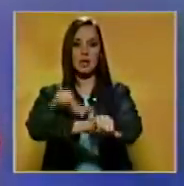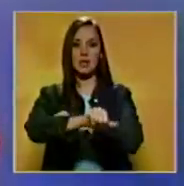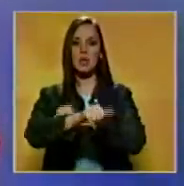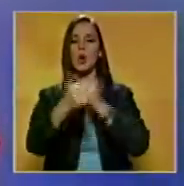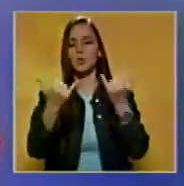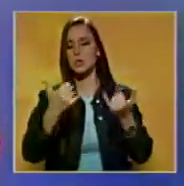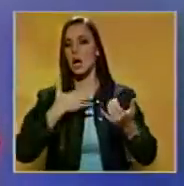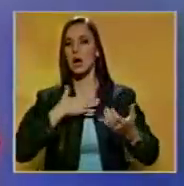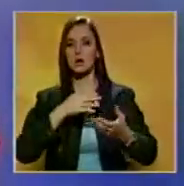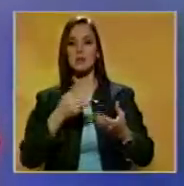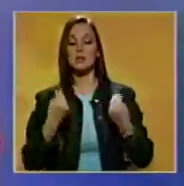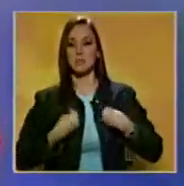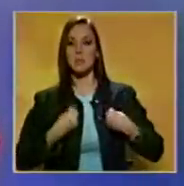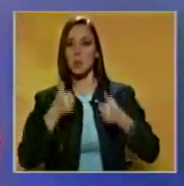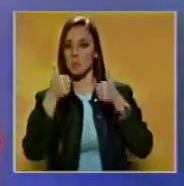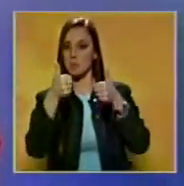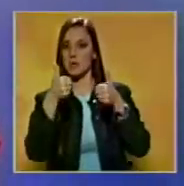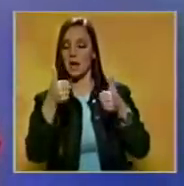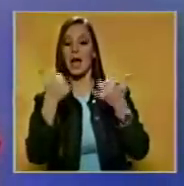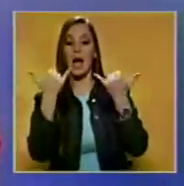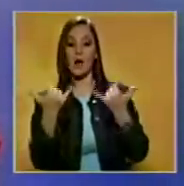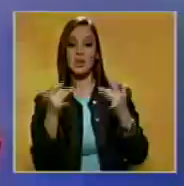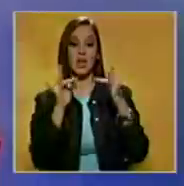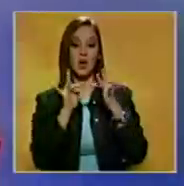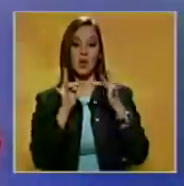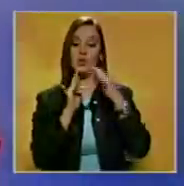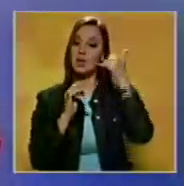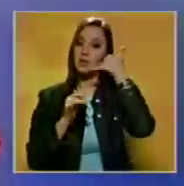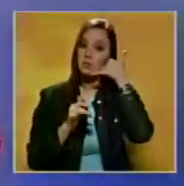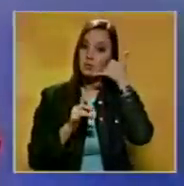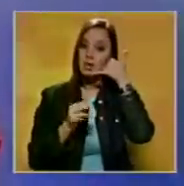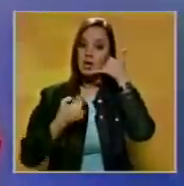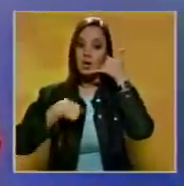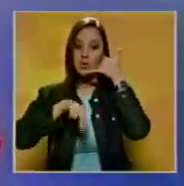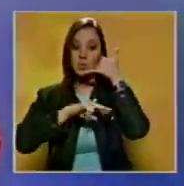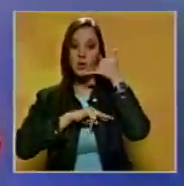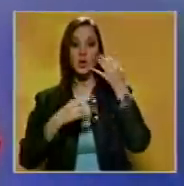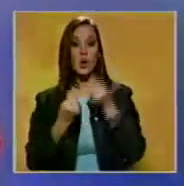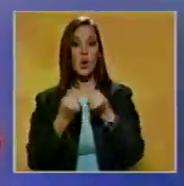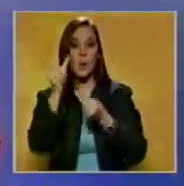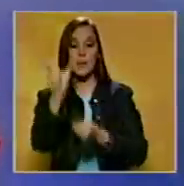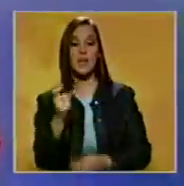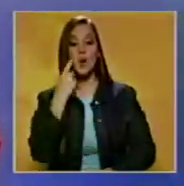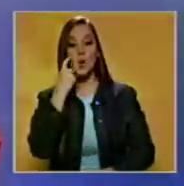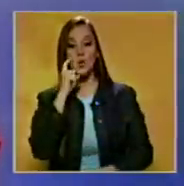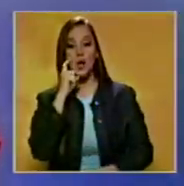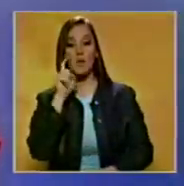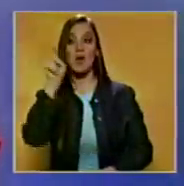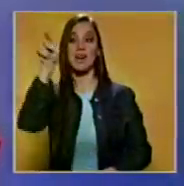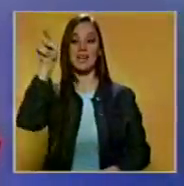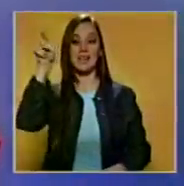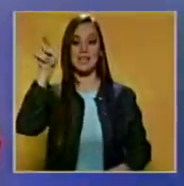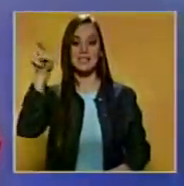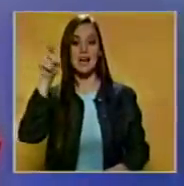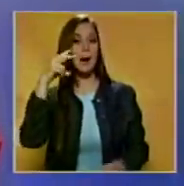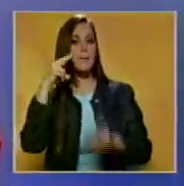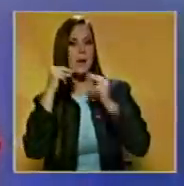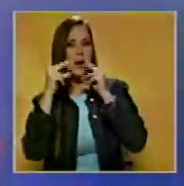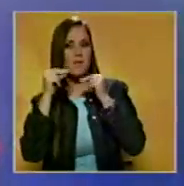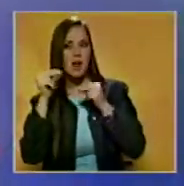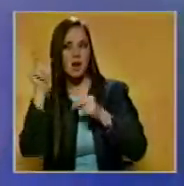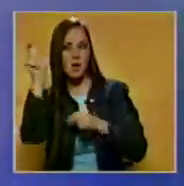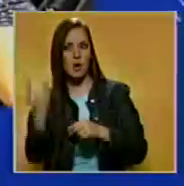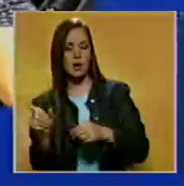esta hora vamos a establecer un contacto telefónico con nuestro compañero Gustavo Gómez Morón. Él se encuentra en el lugar y nos trae la información. Buenas tardes,